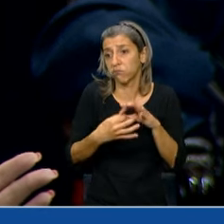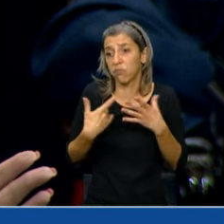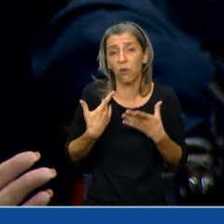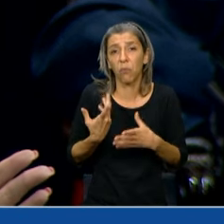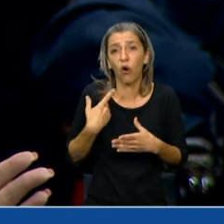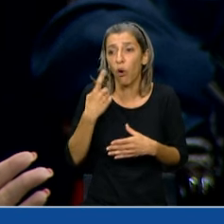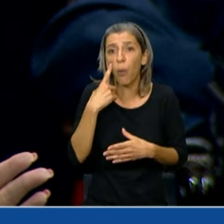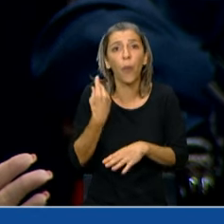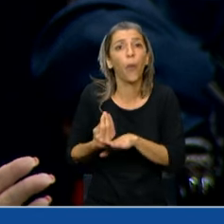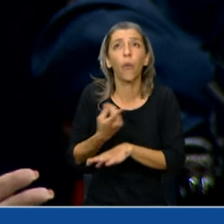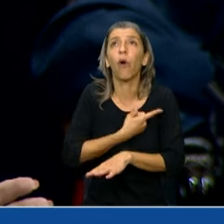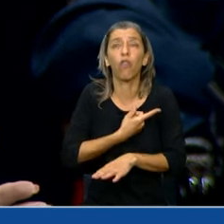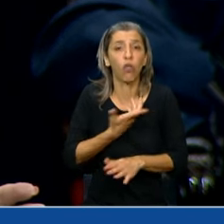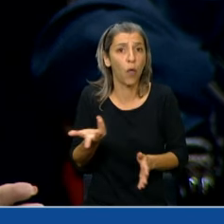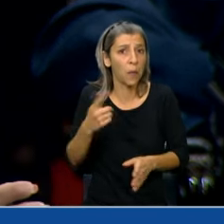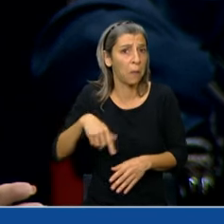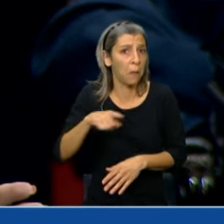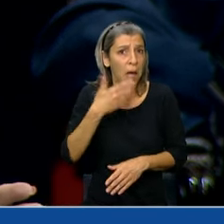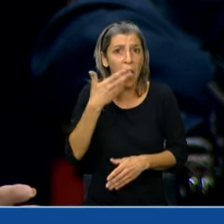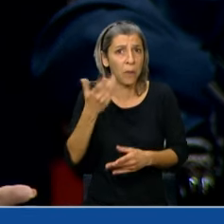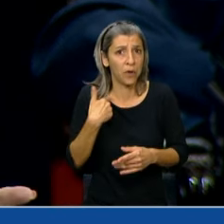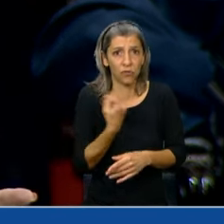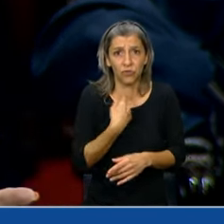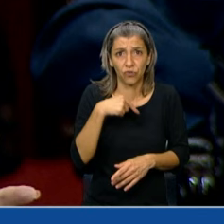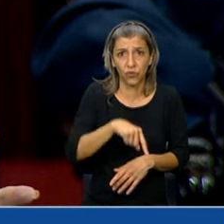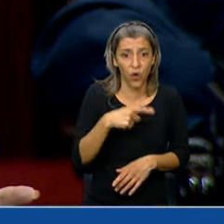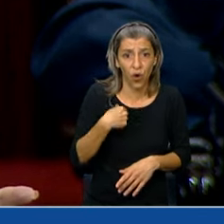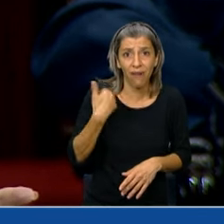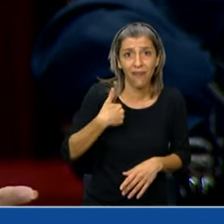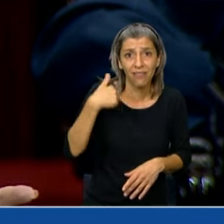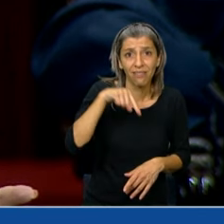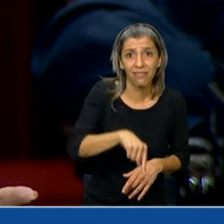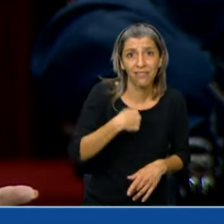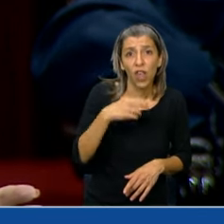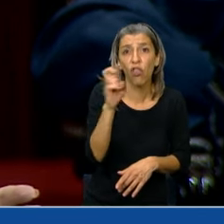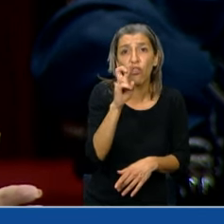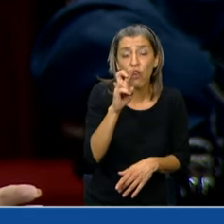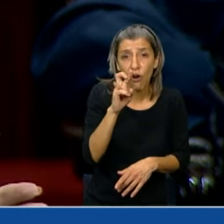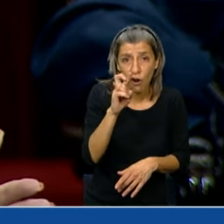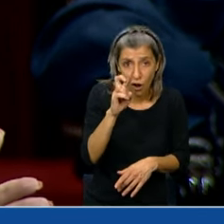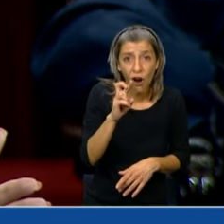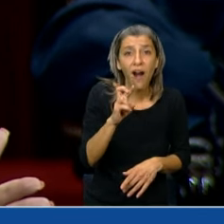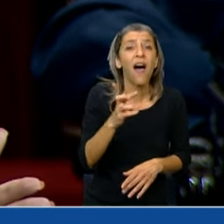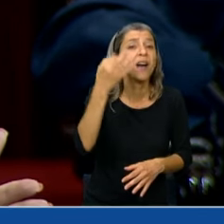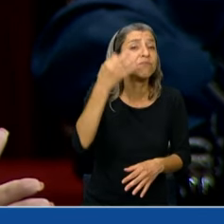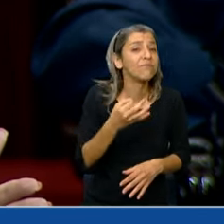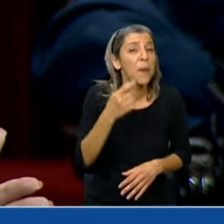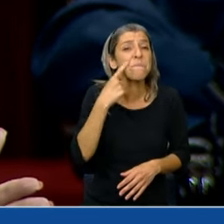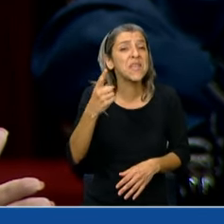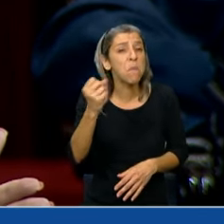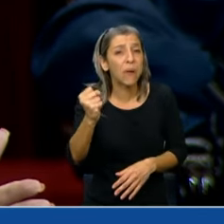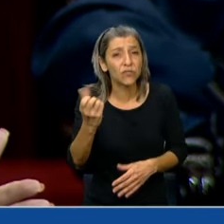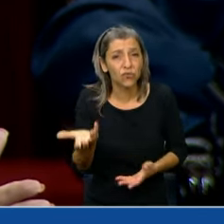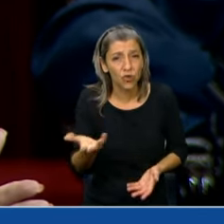los 1000 pesos y estamos pretendiendo estabilidad prometer estabilidad para dentro de 30 de los